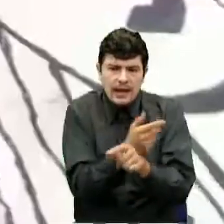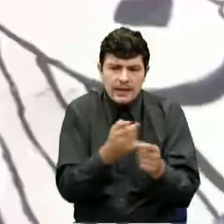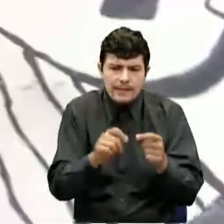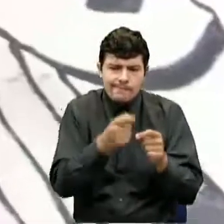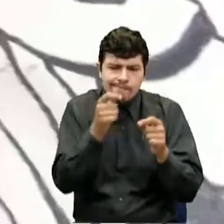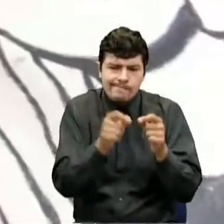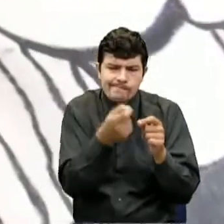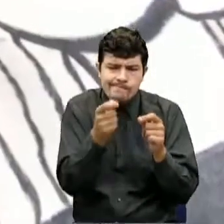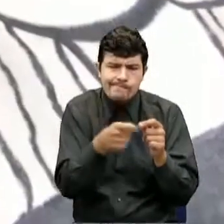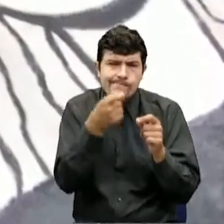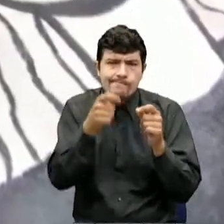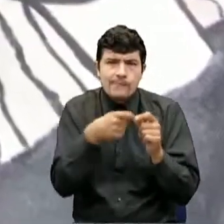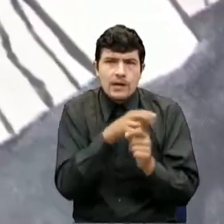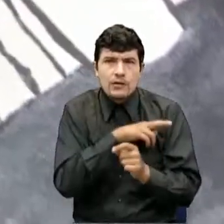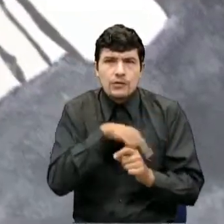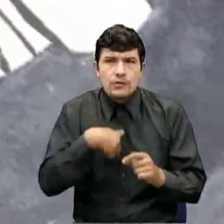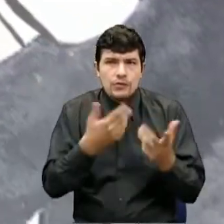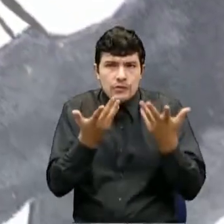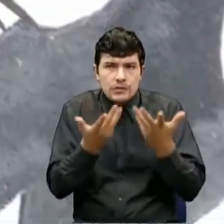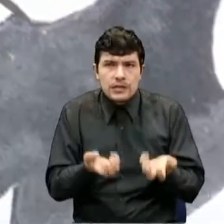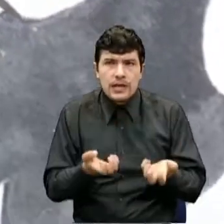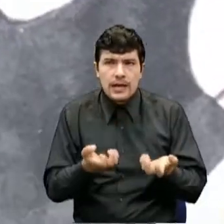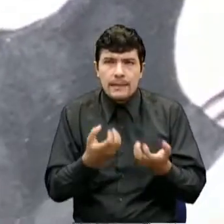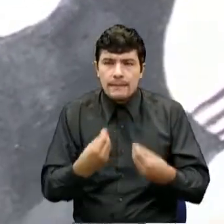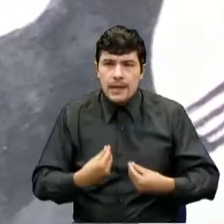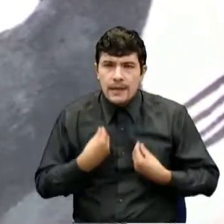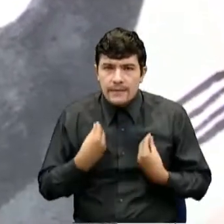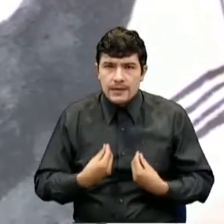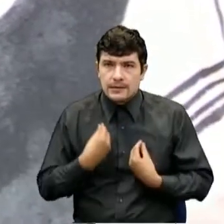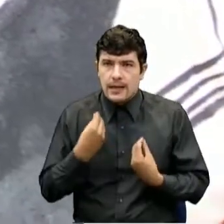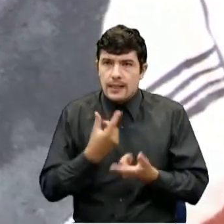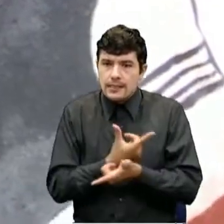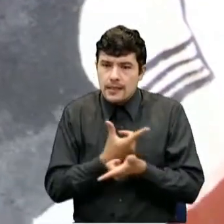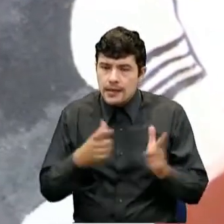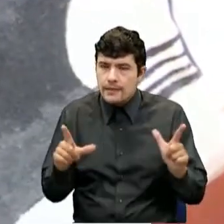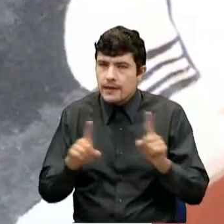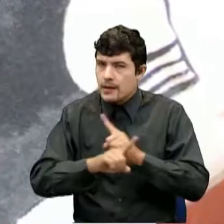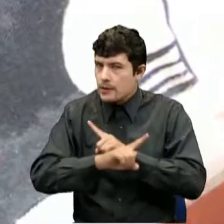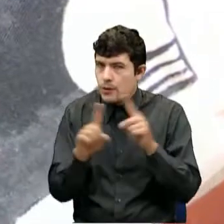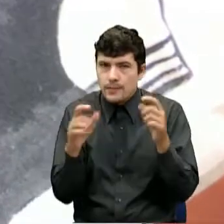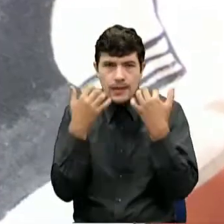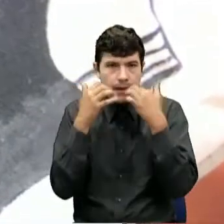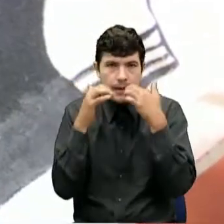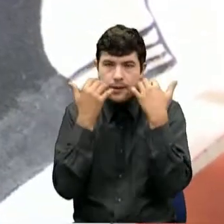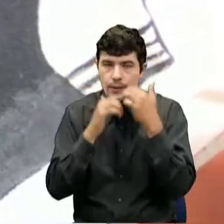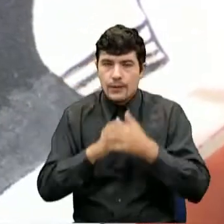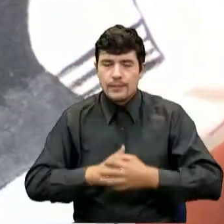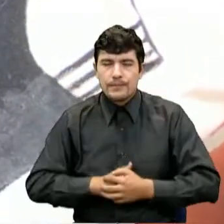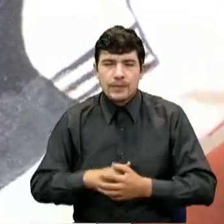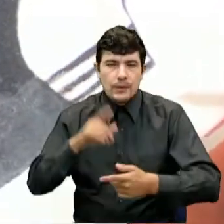el lema nos queremos vivas libres y sin miedo para concientizar a los pobladores del respeto y cuidado hacia la mujer